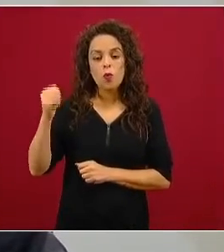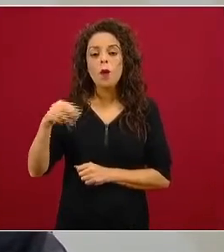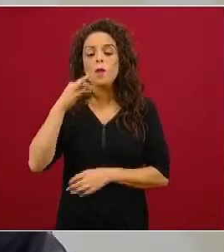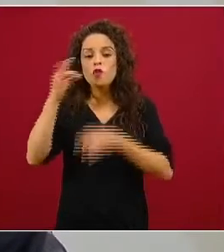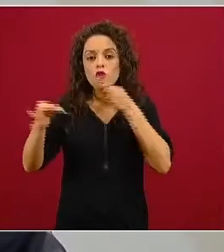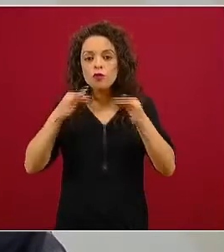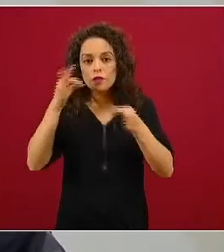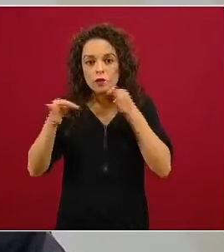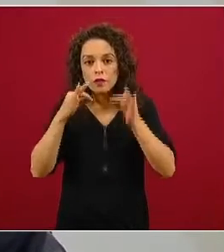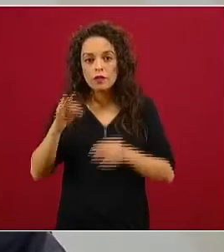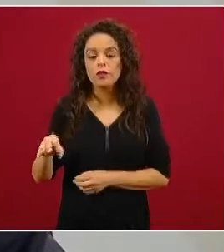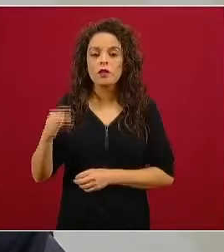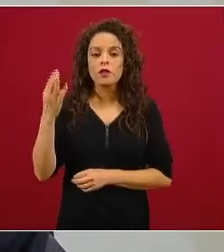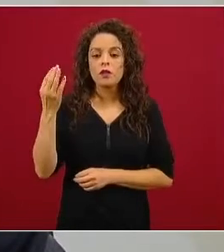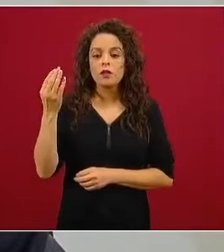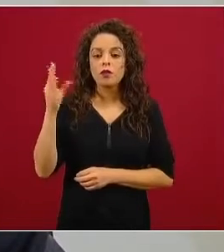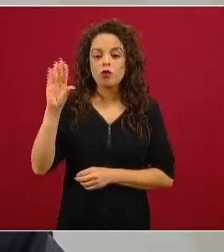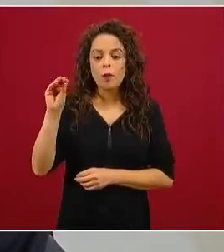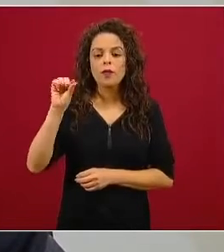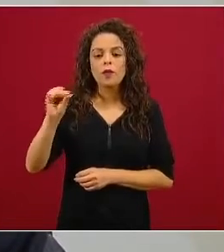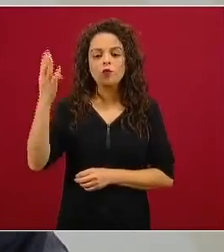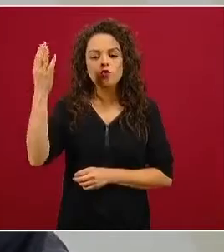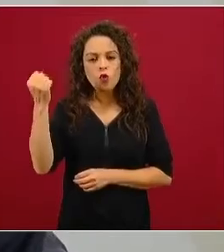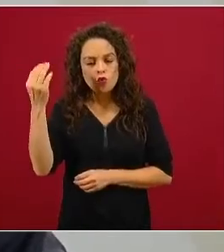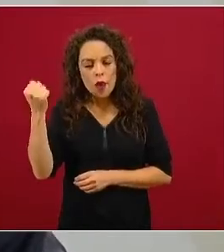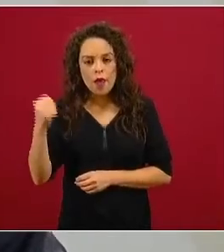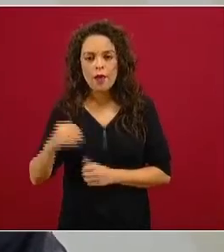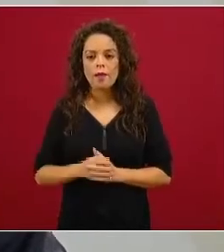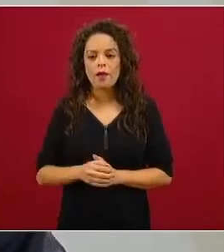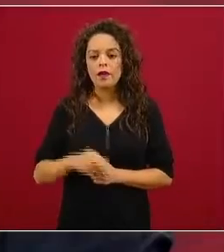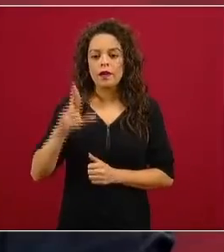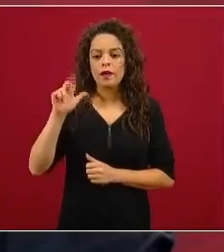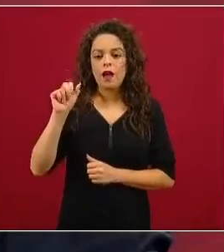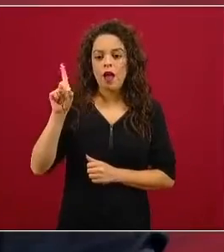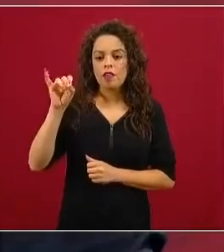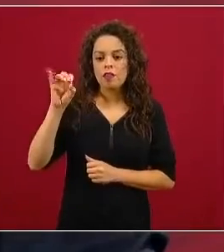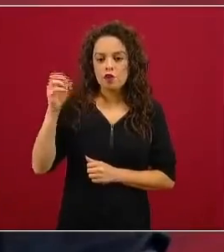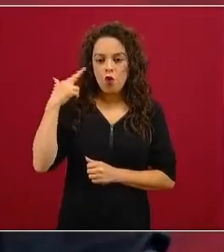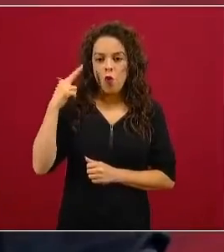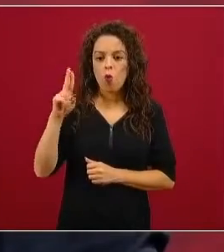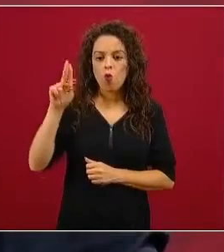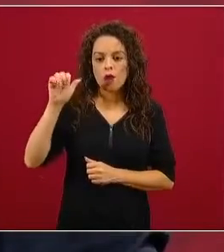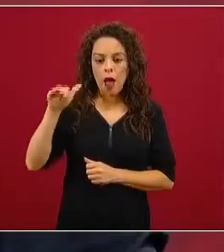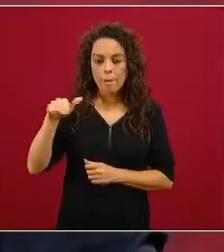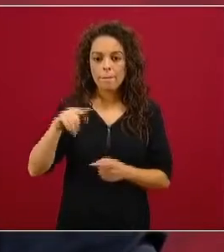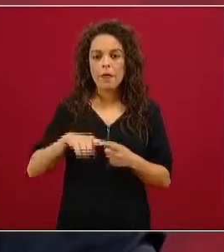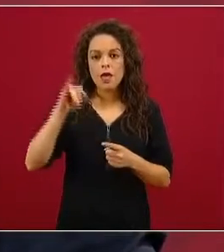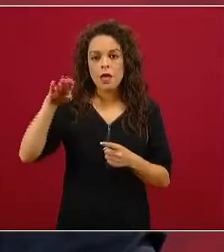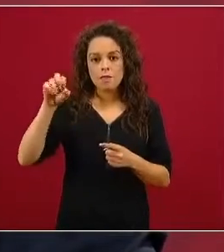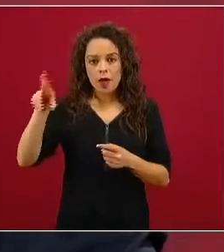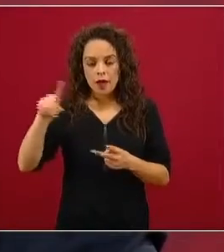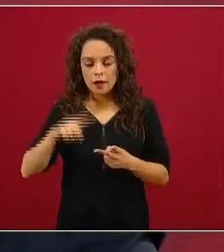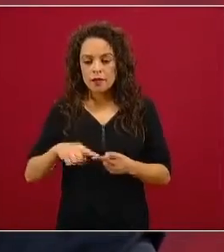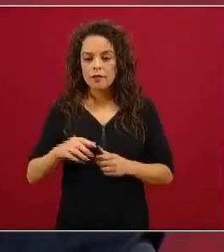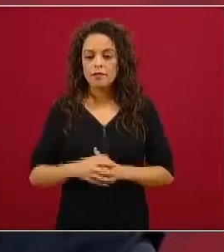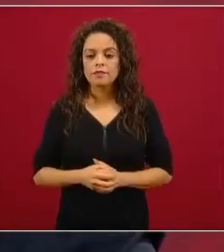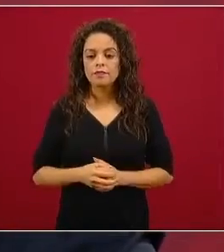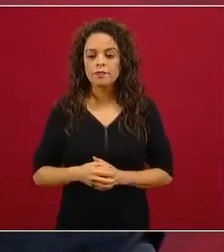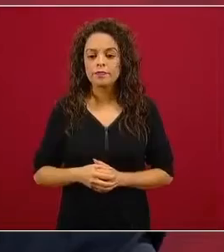si me permiten, quiero agradecer a los que han se sumado a esta iniciativa hasta la fecha, esperamos que sean más.